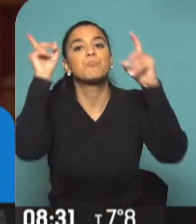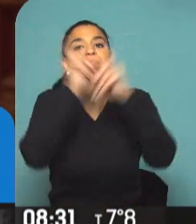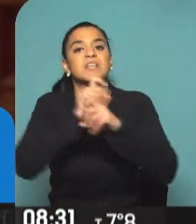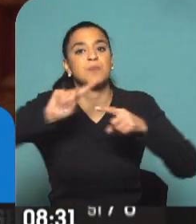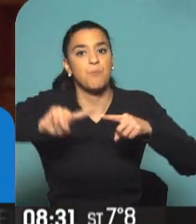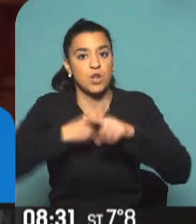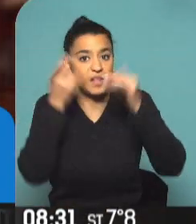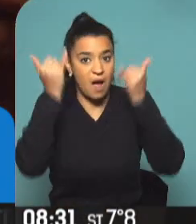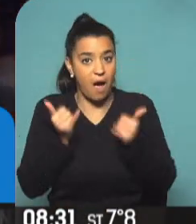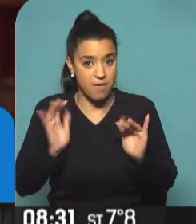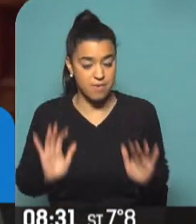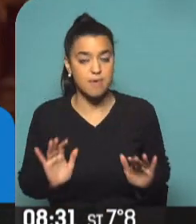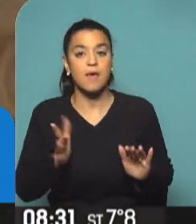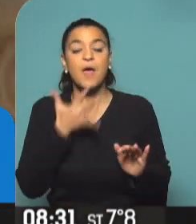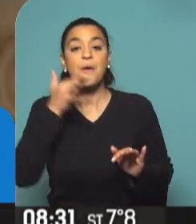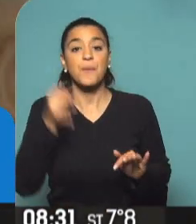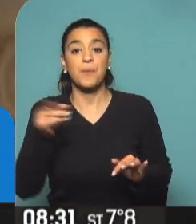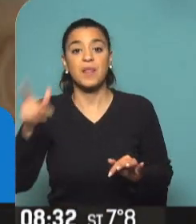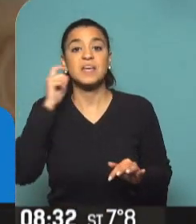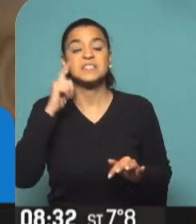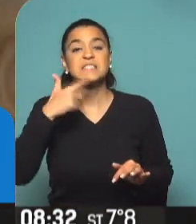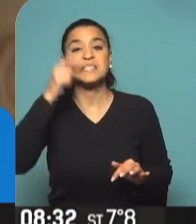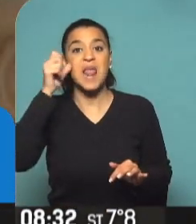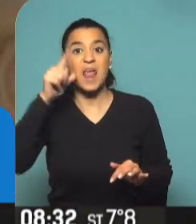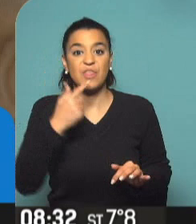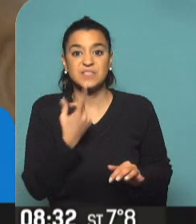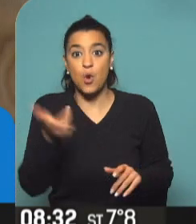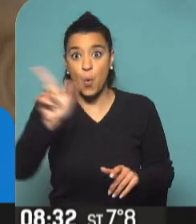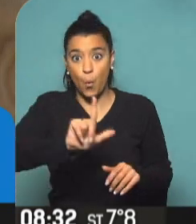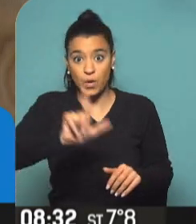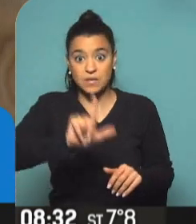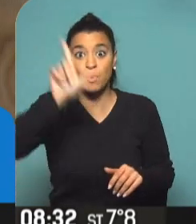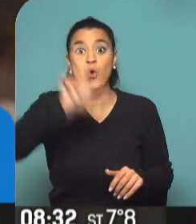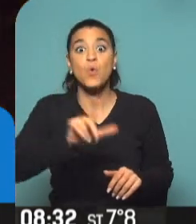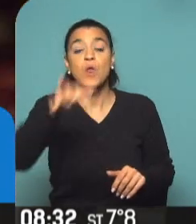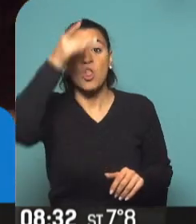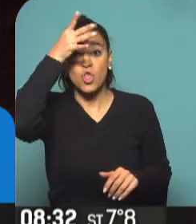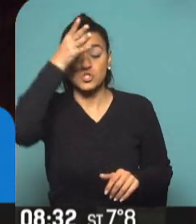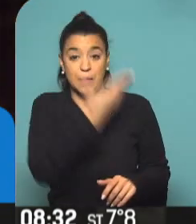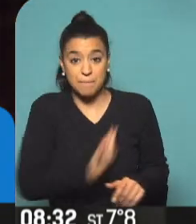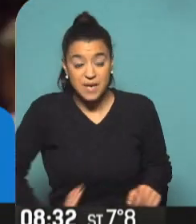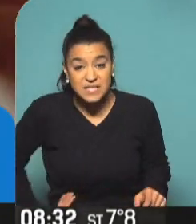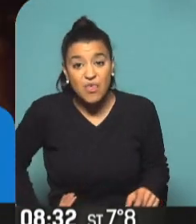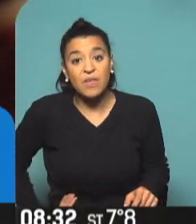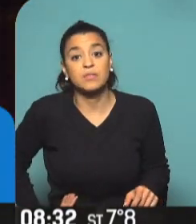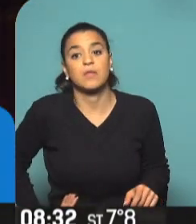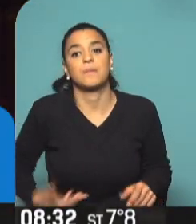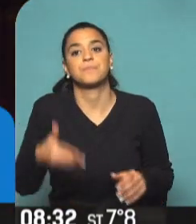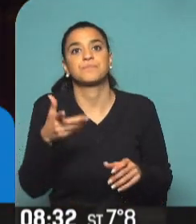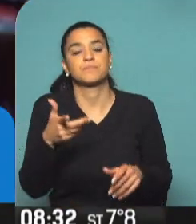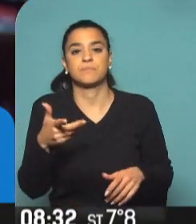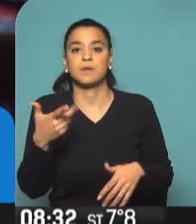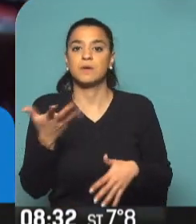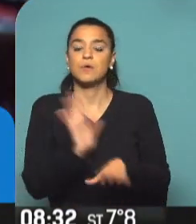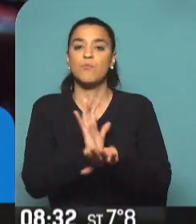política. Y es verdad lo que decía Gisela los lunes, porque el lunes 12 el presidente reacciona de